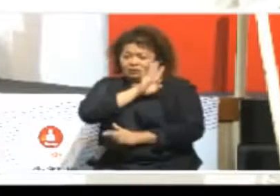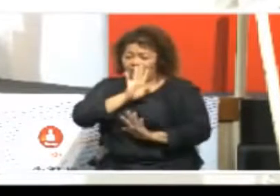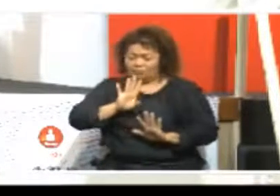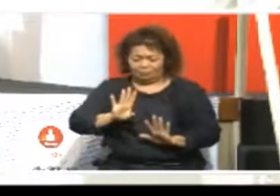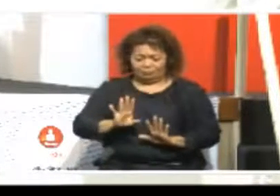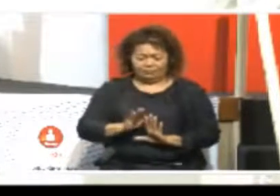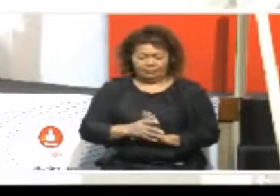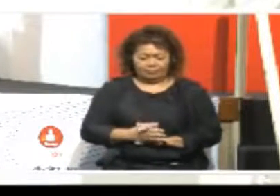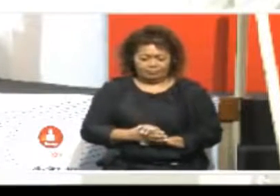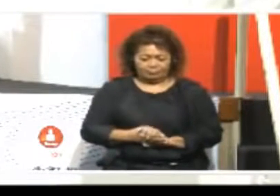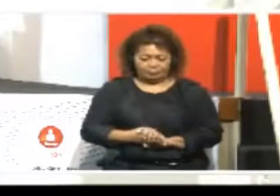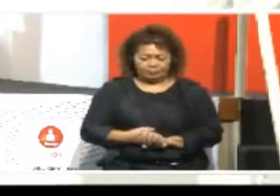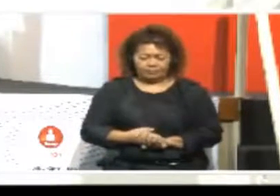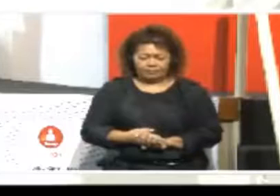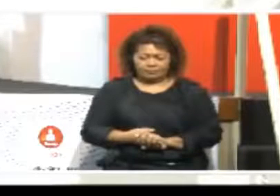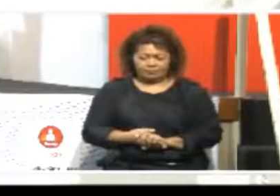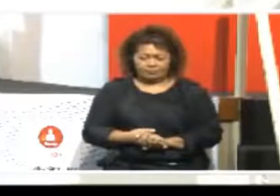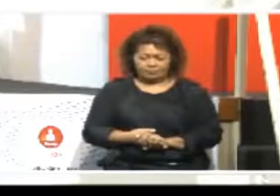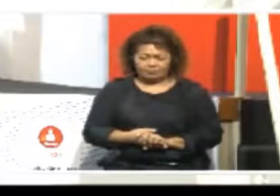Tampoco.